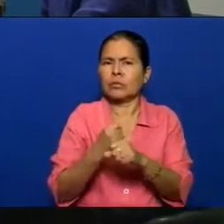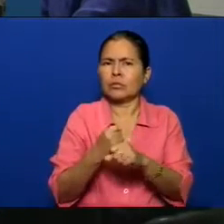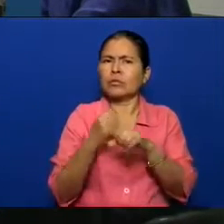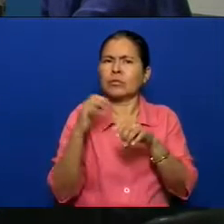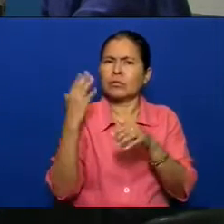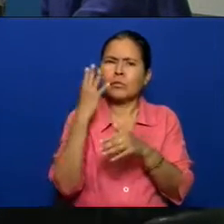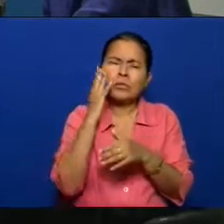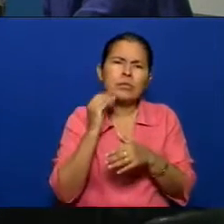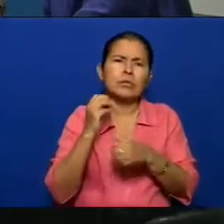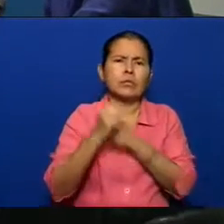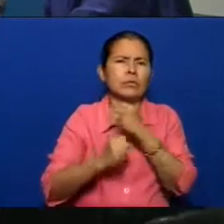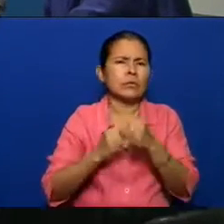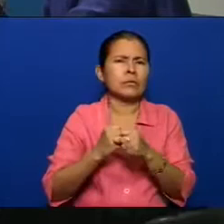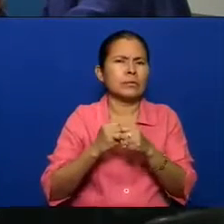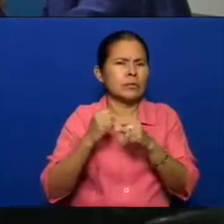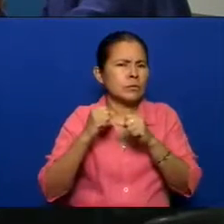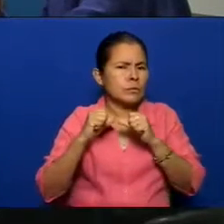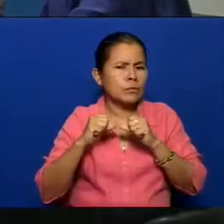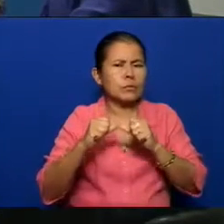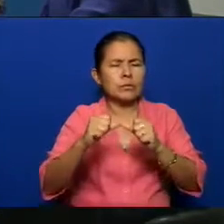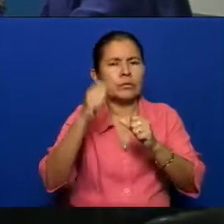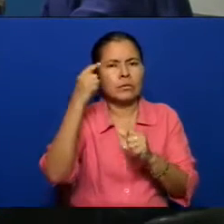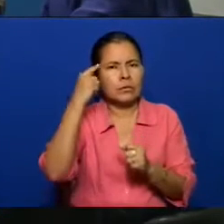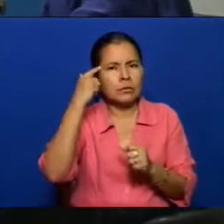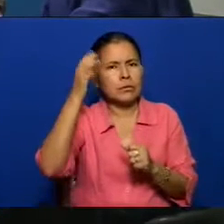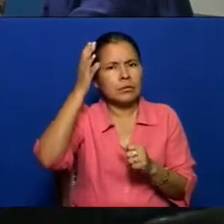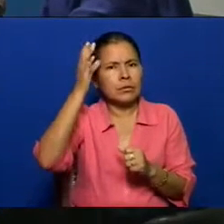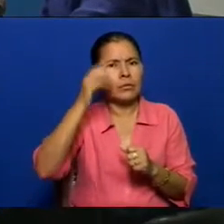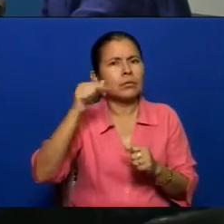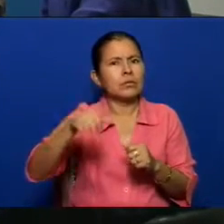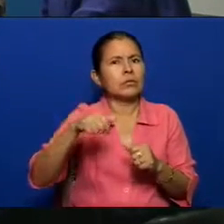ocasiones, creemos que fuimos un actor